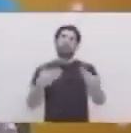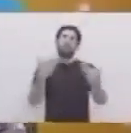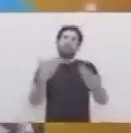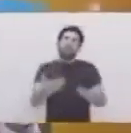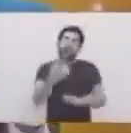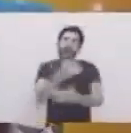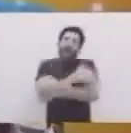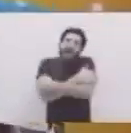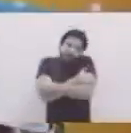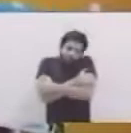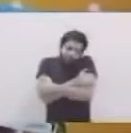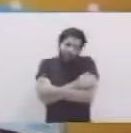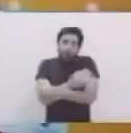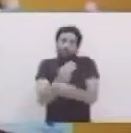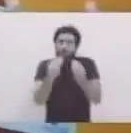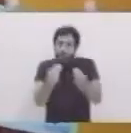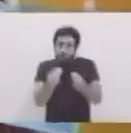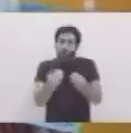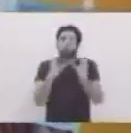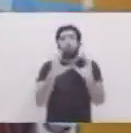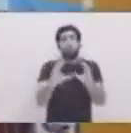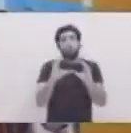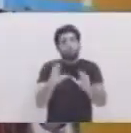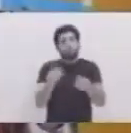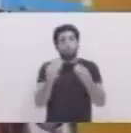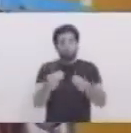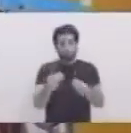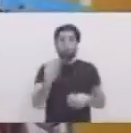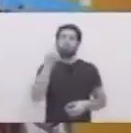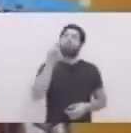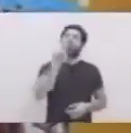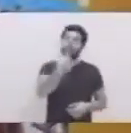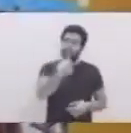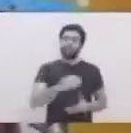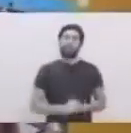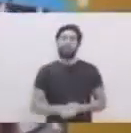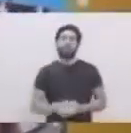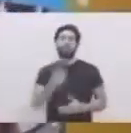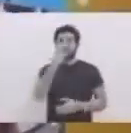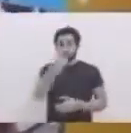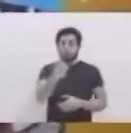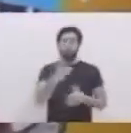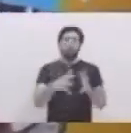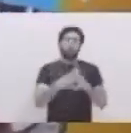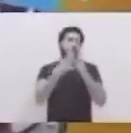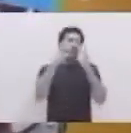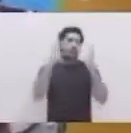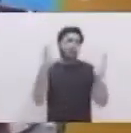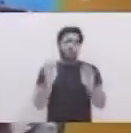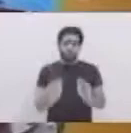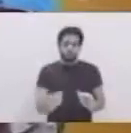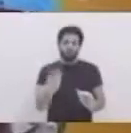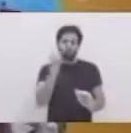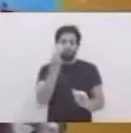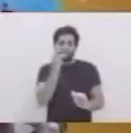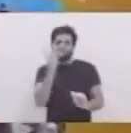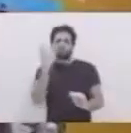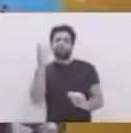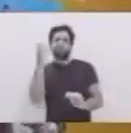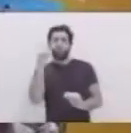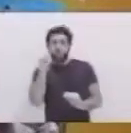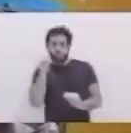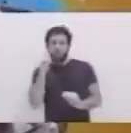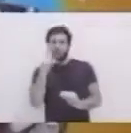amor, que te cuiden mucho. Tú eres para ellos lo más amado y preciado. Eres el niño y la